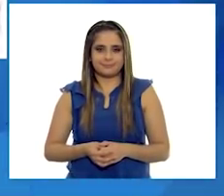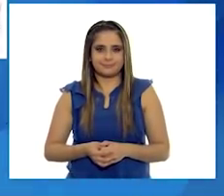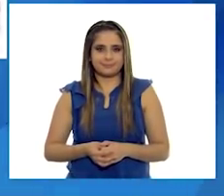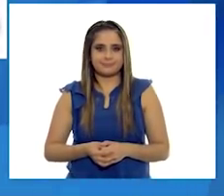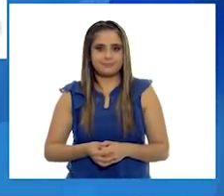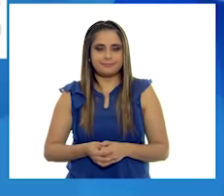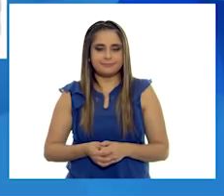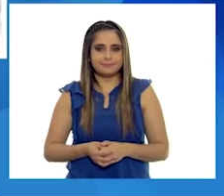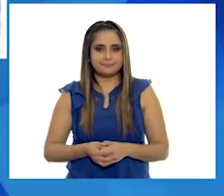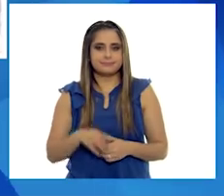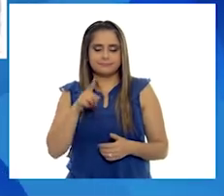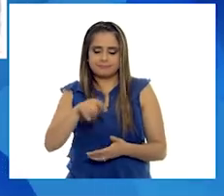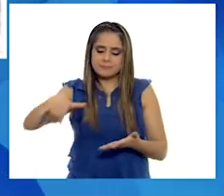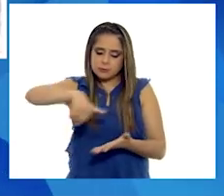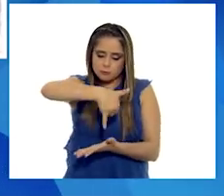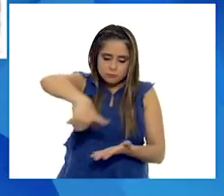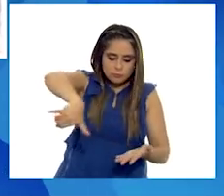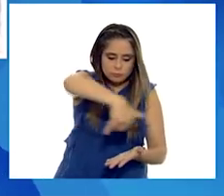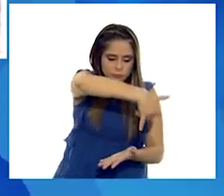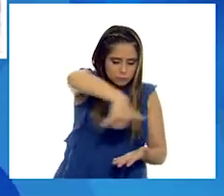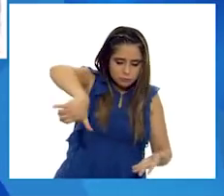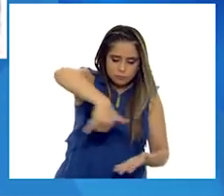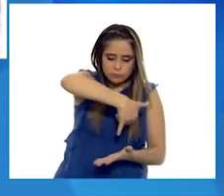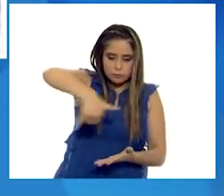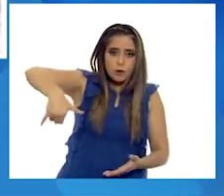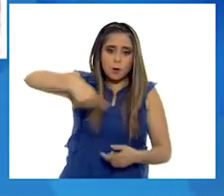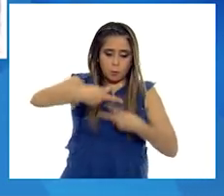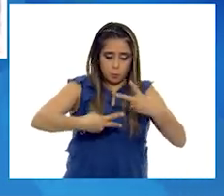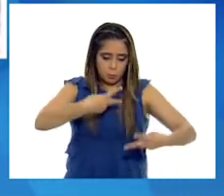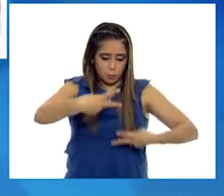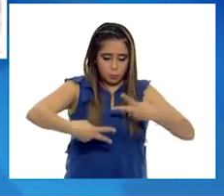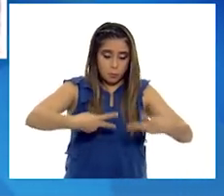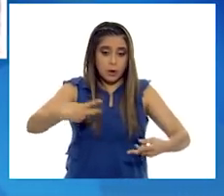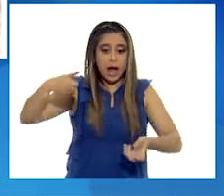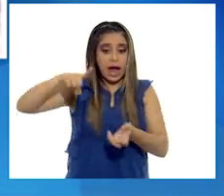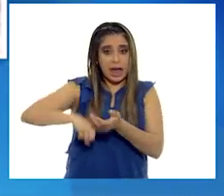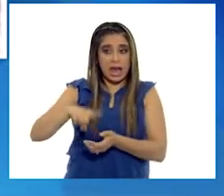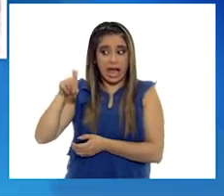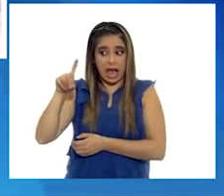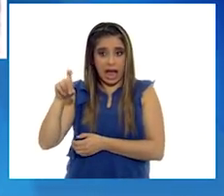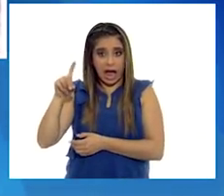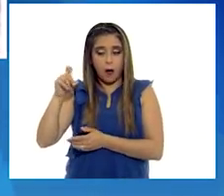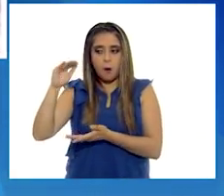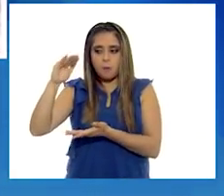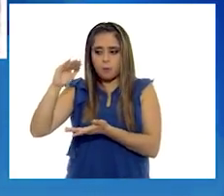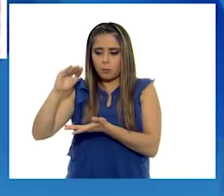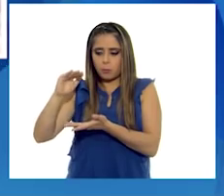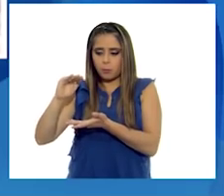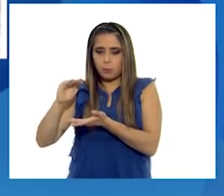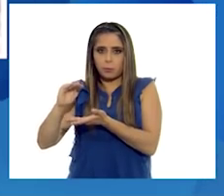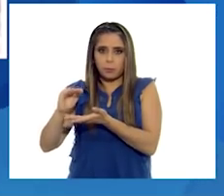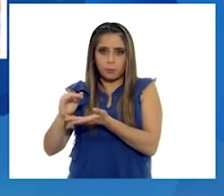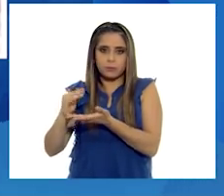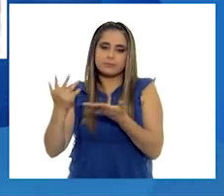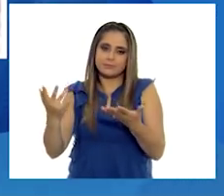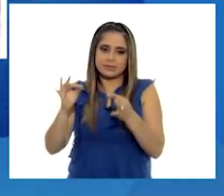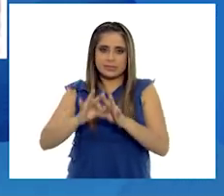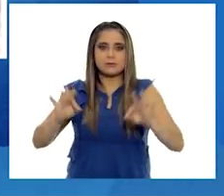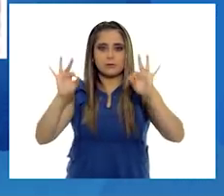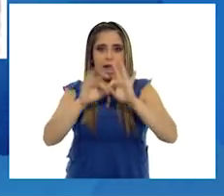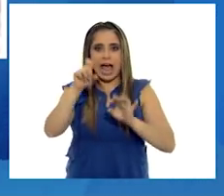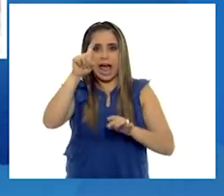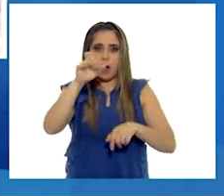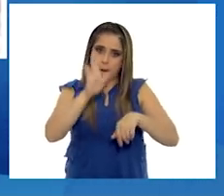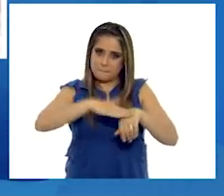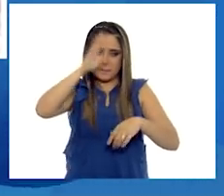A medida que vamos planchando y va saliendo vapor, el agua que está dentro del contenedor se va terminando. Por eso es importante tener agua